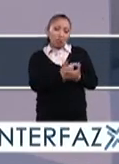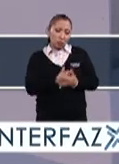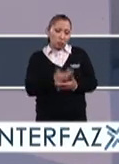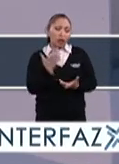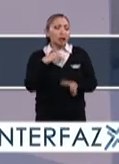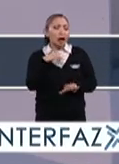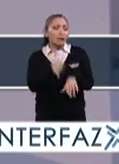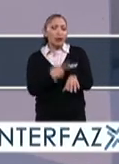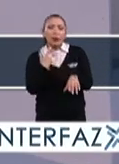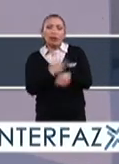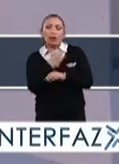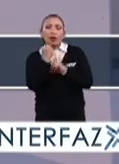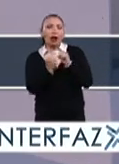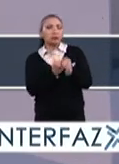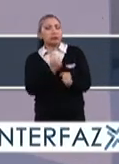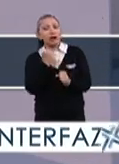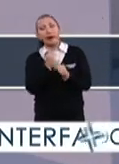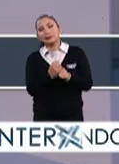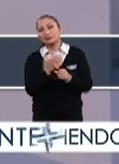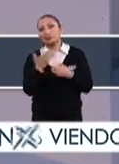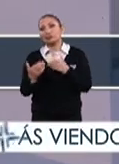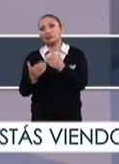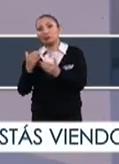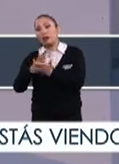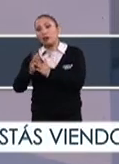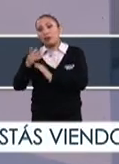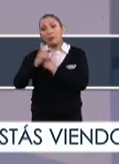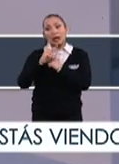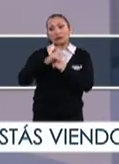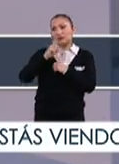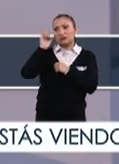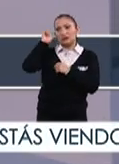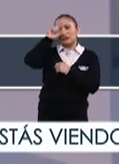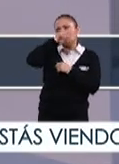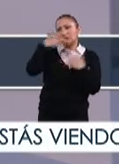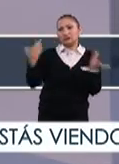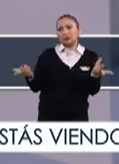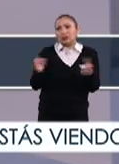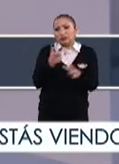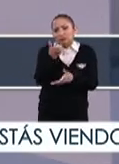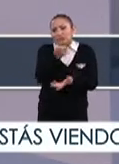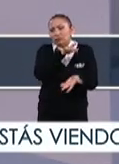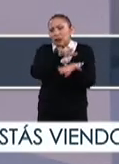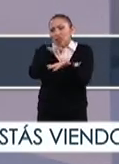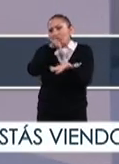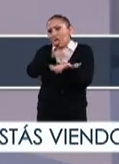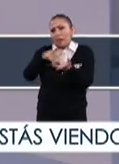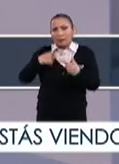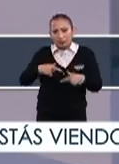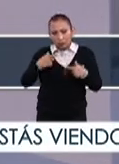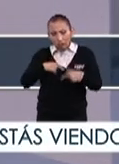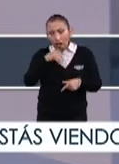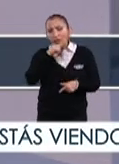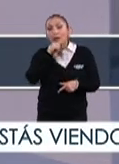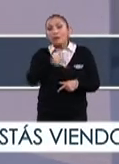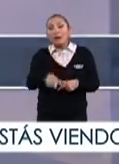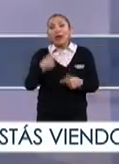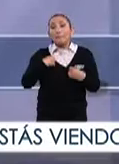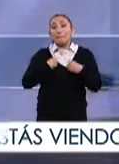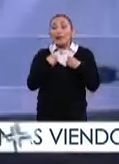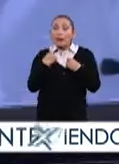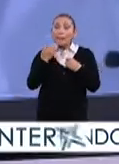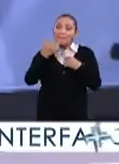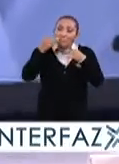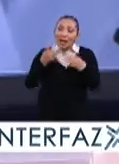que duran muchos años. Entonces, también como para el país es todo un problema a nivel económico, claro. Y también se trata de que viva la